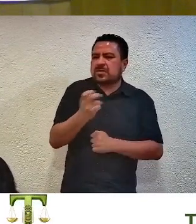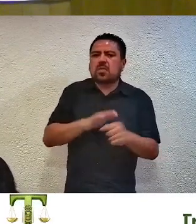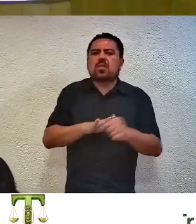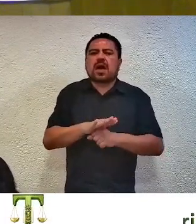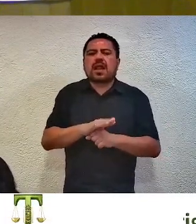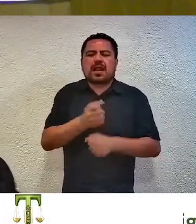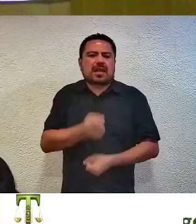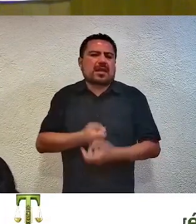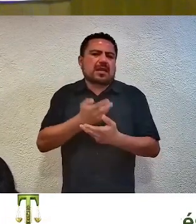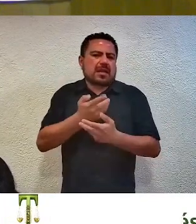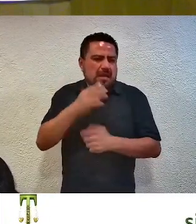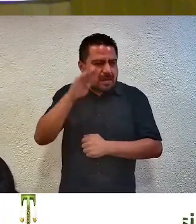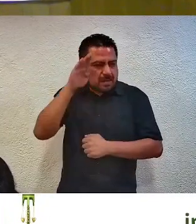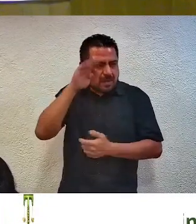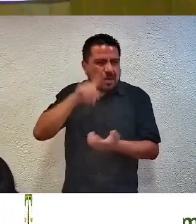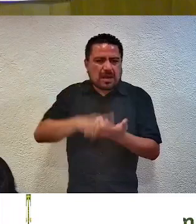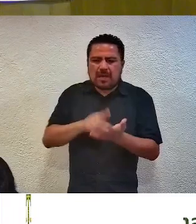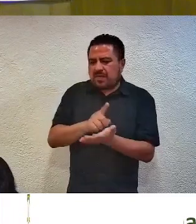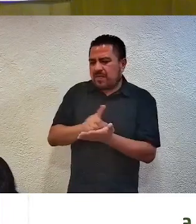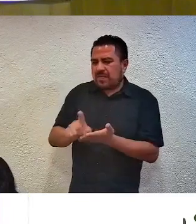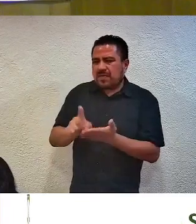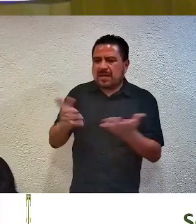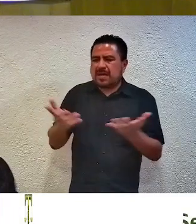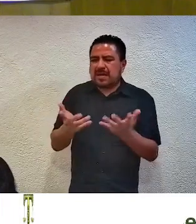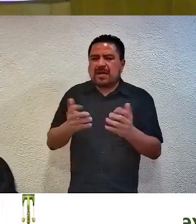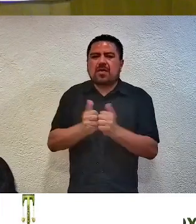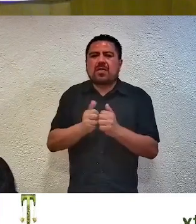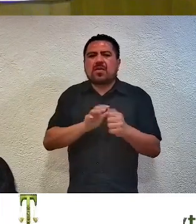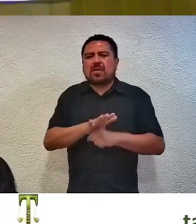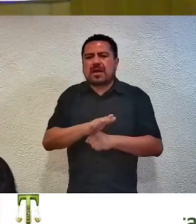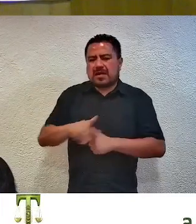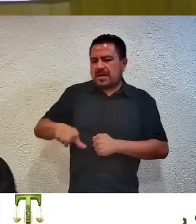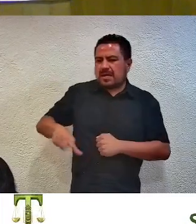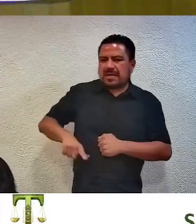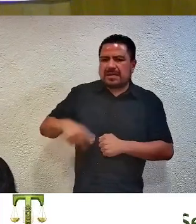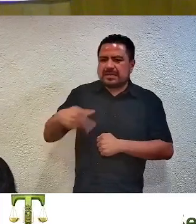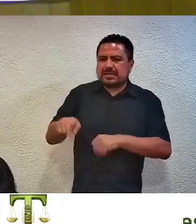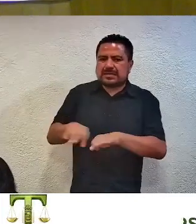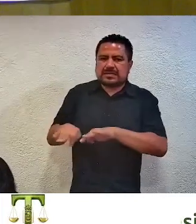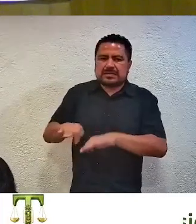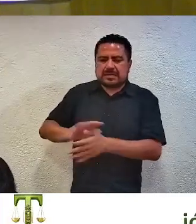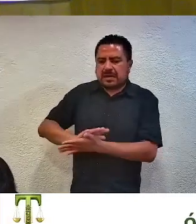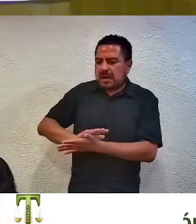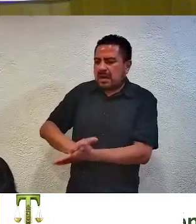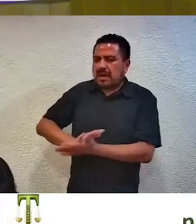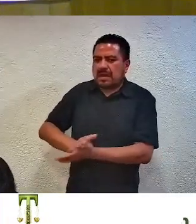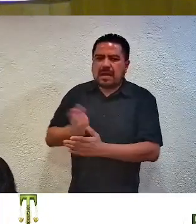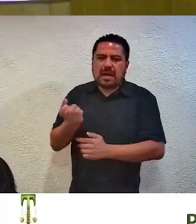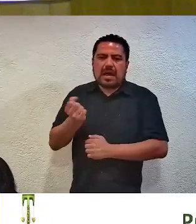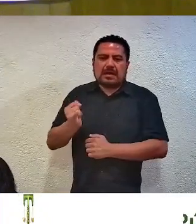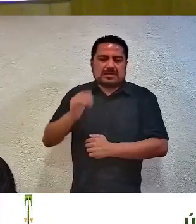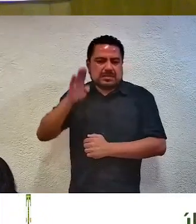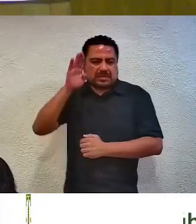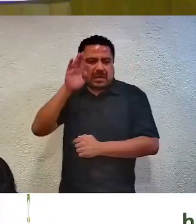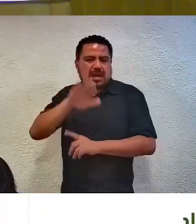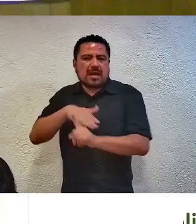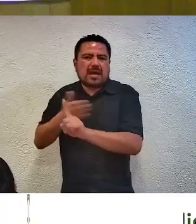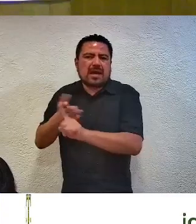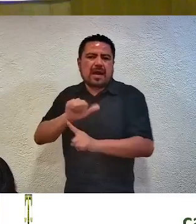exponer las consideraciones de hecho y de derecho respecto a que el servidor público discrimina o utiliza estereotipos de género para